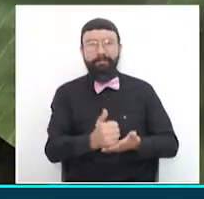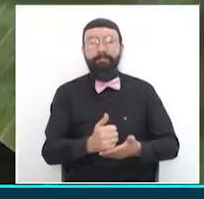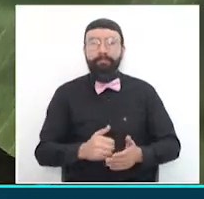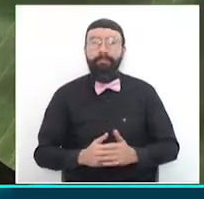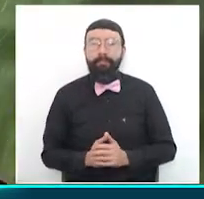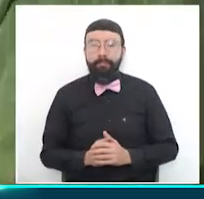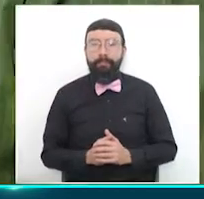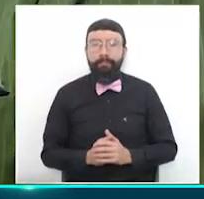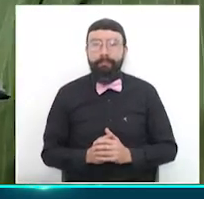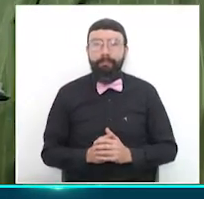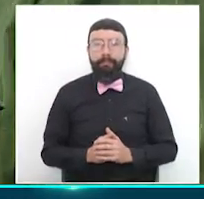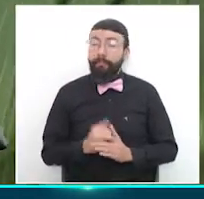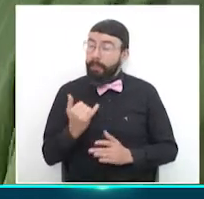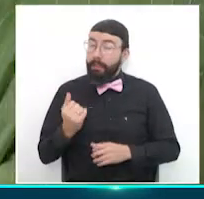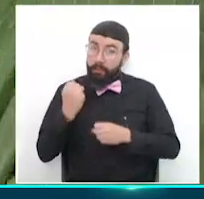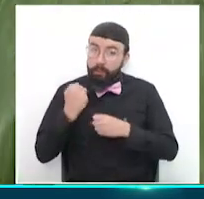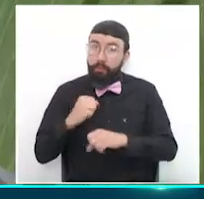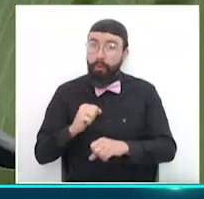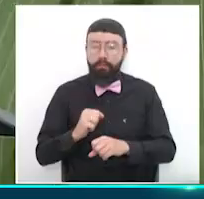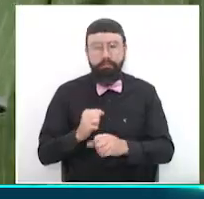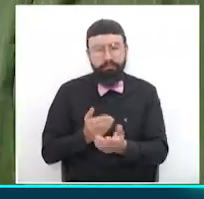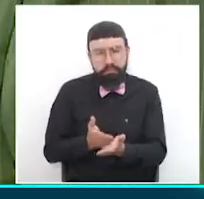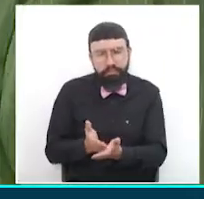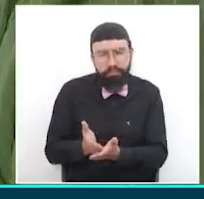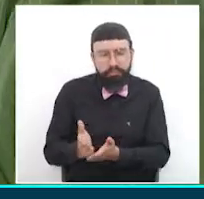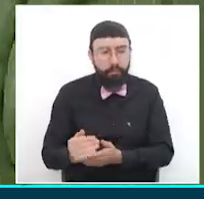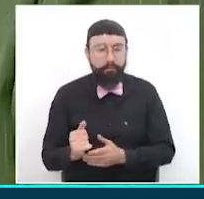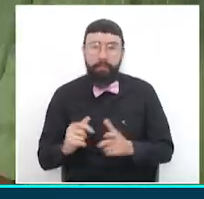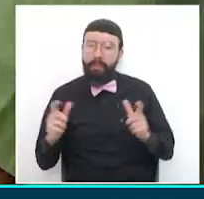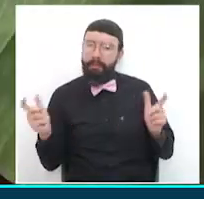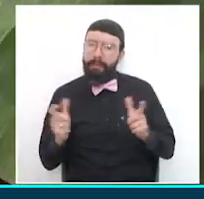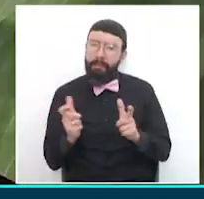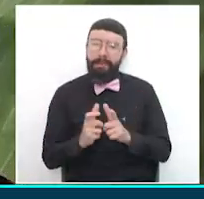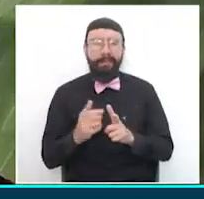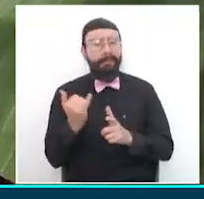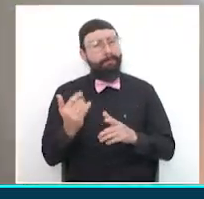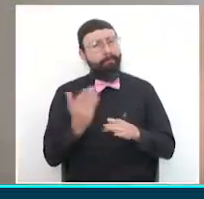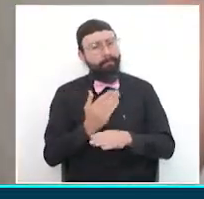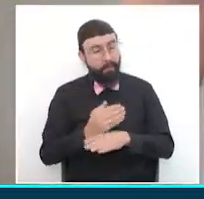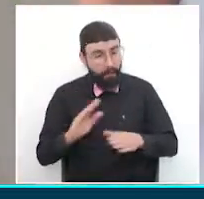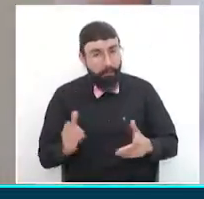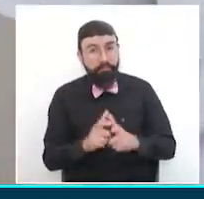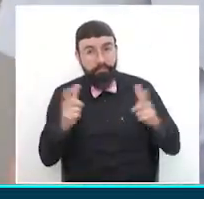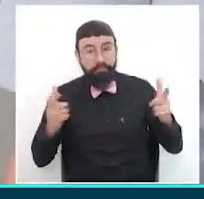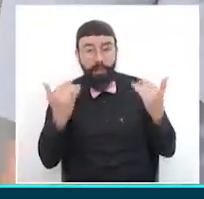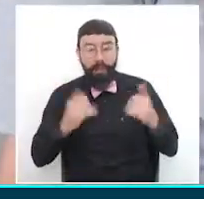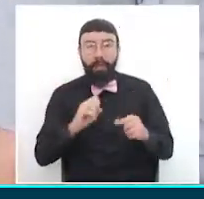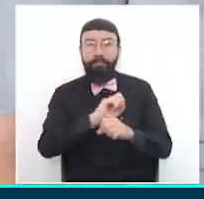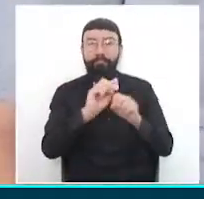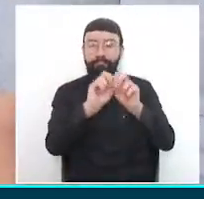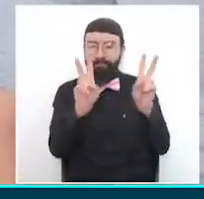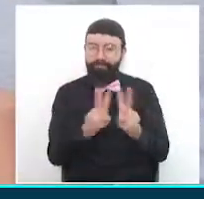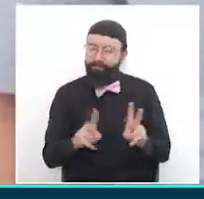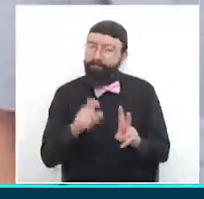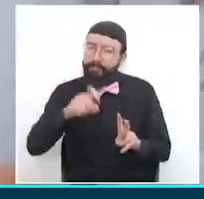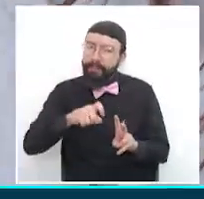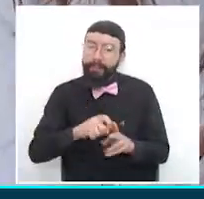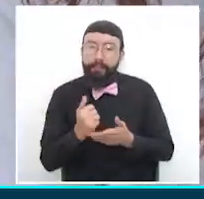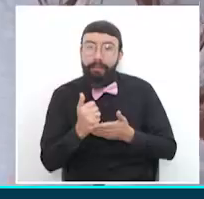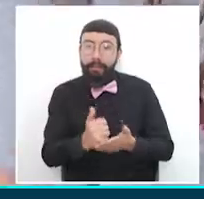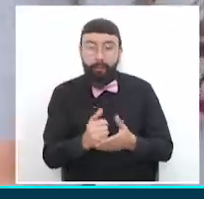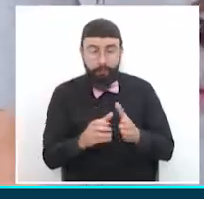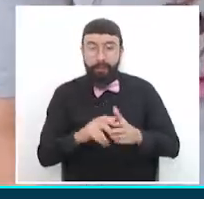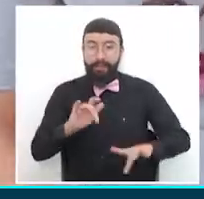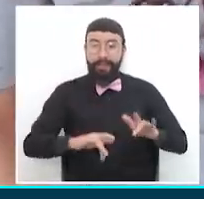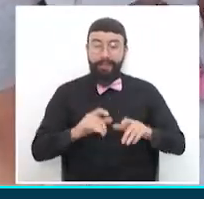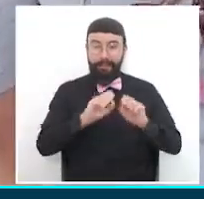Con la intención de continuar reduciendo la brecha digital aún más en tiempos en donde la virtualidad se volvió una necesidad, la Secretaría de las TIC adelanta